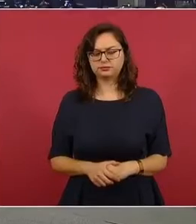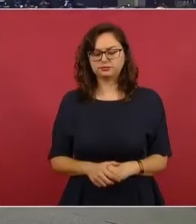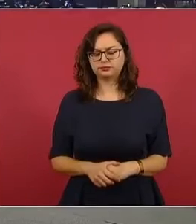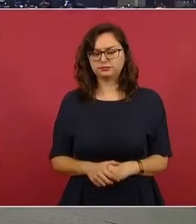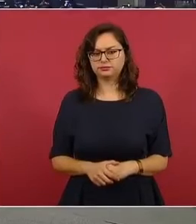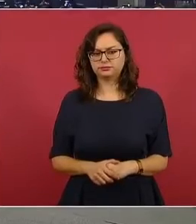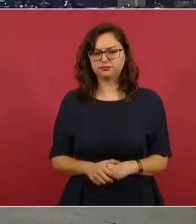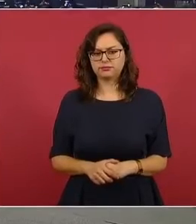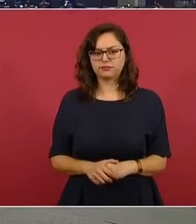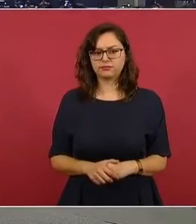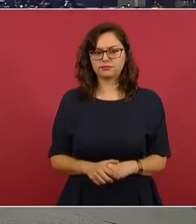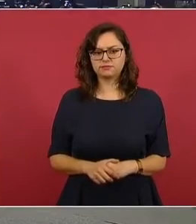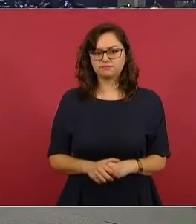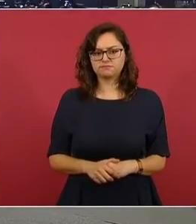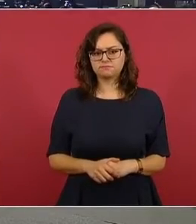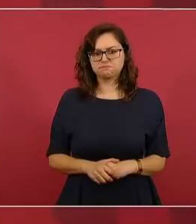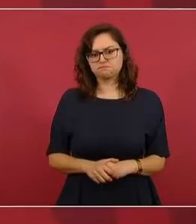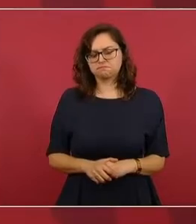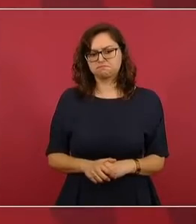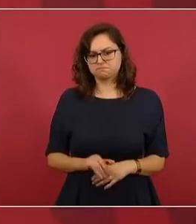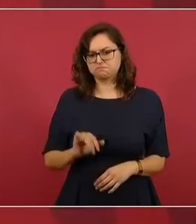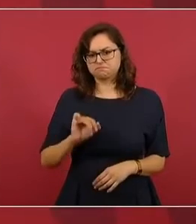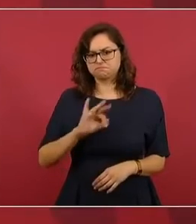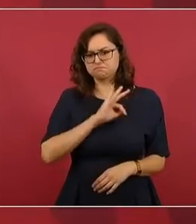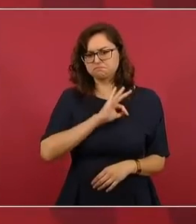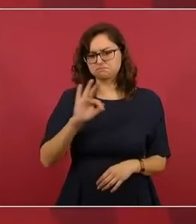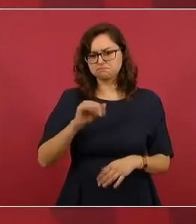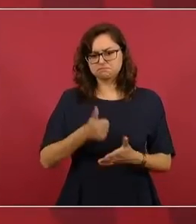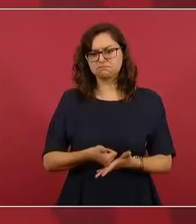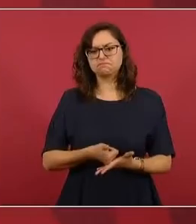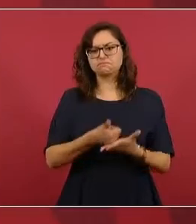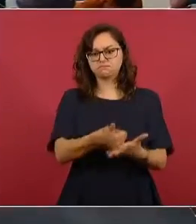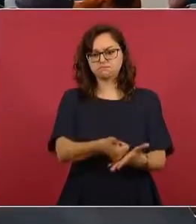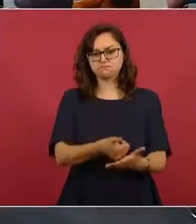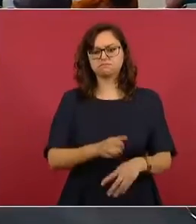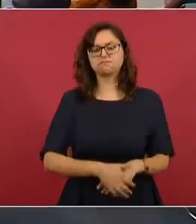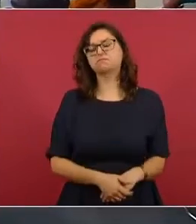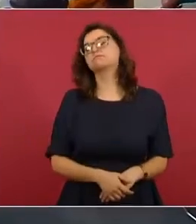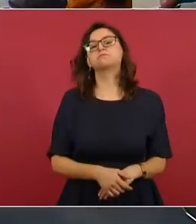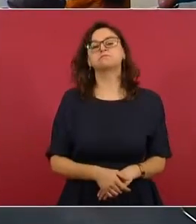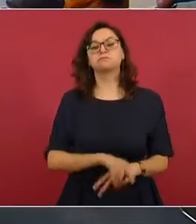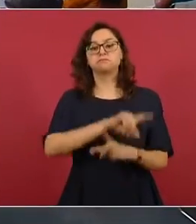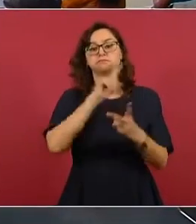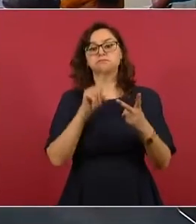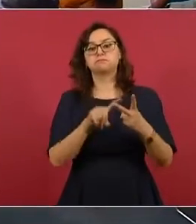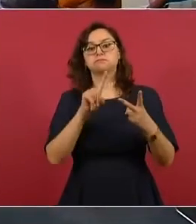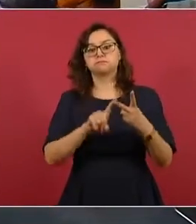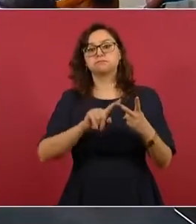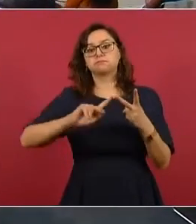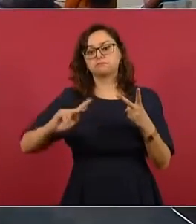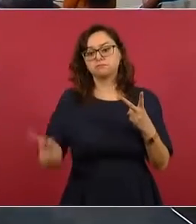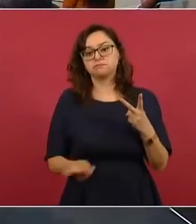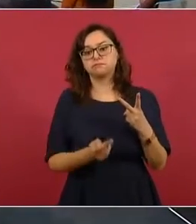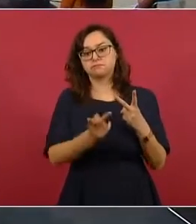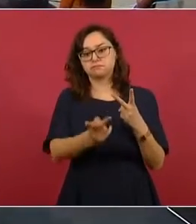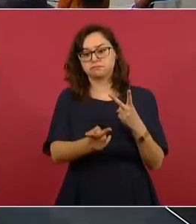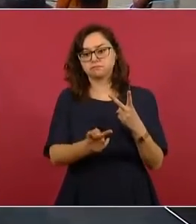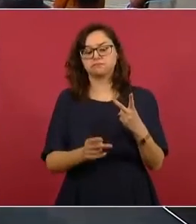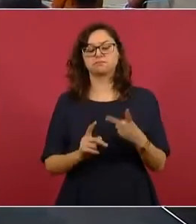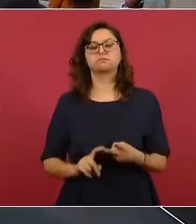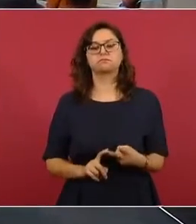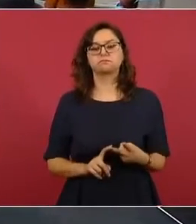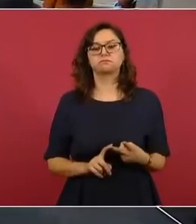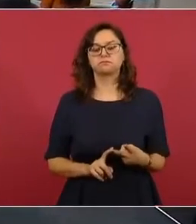Nosotros ayudaríamos en esto. En una segunda pregunta, señor presidente,